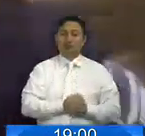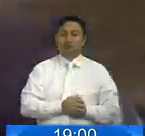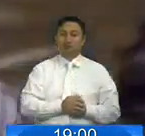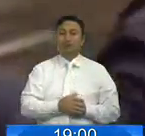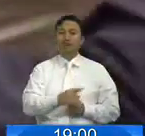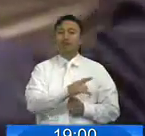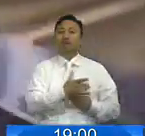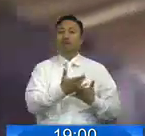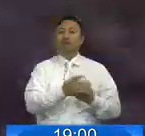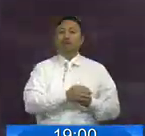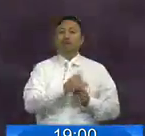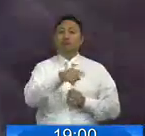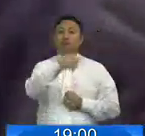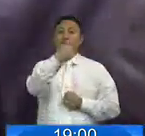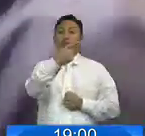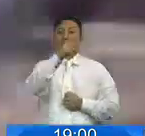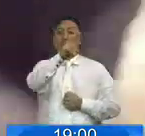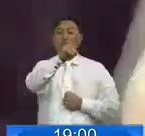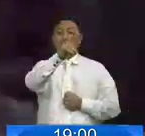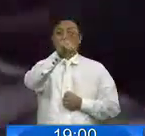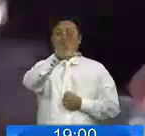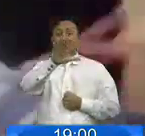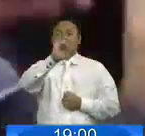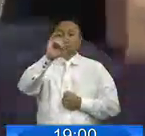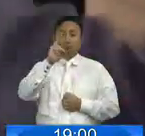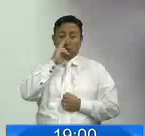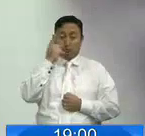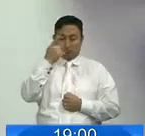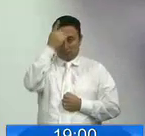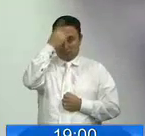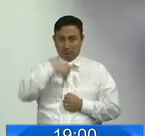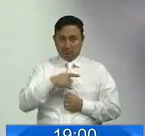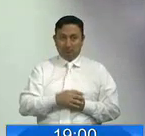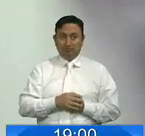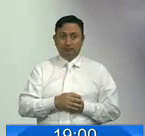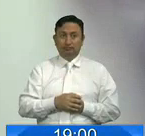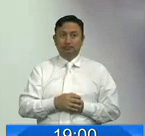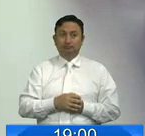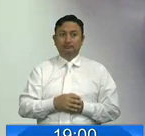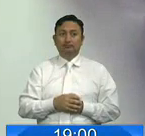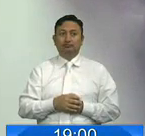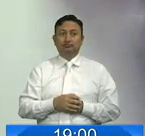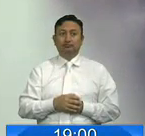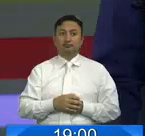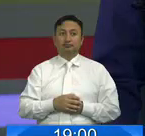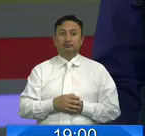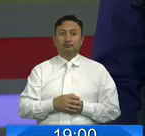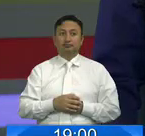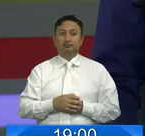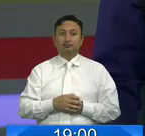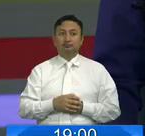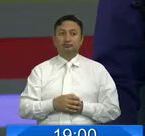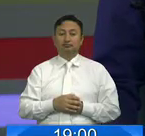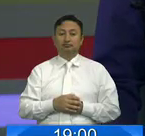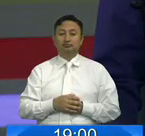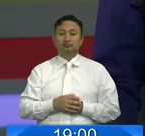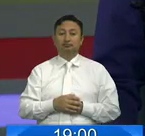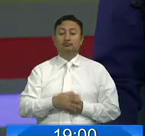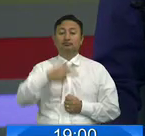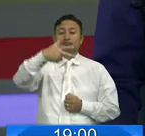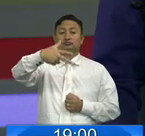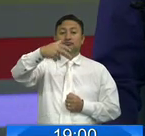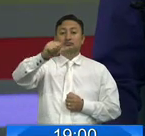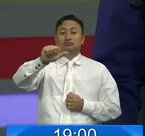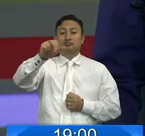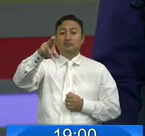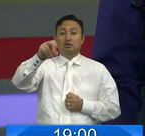se dictará el próximo 25 de junio. Informó Valeria Navarro. Joaquín El Chapo